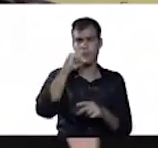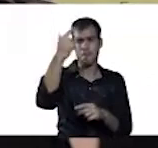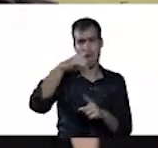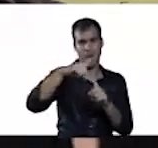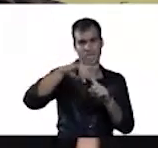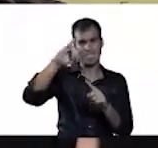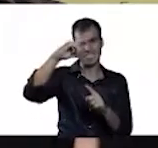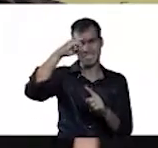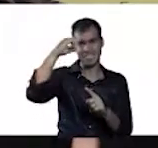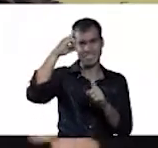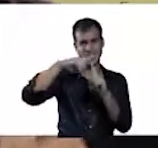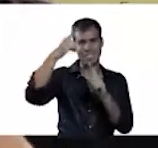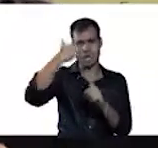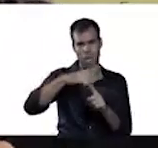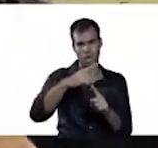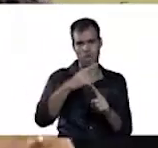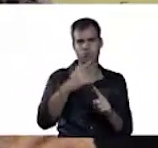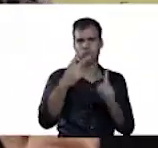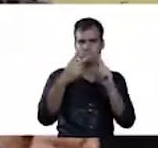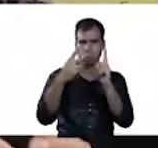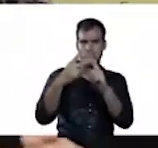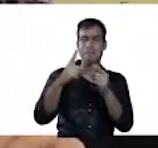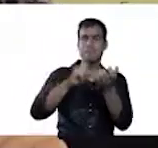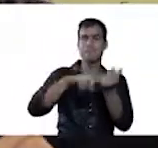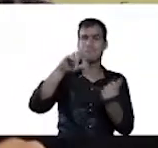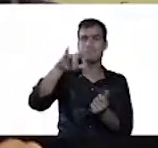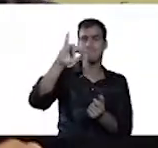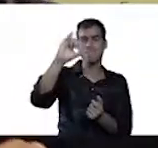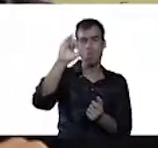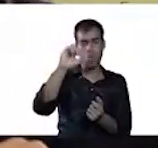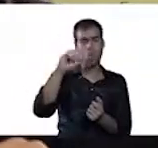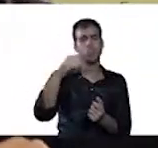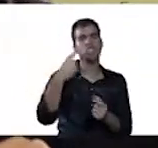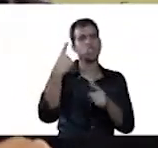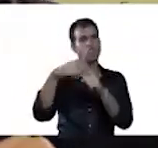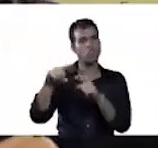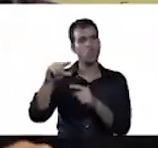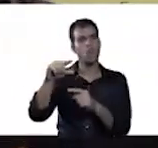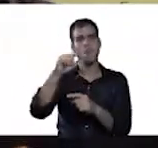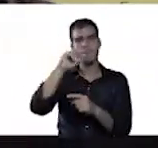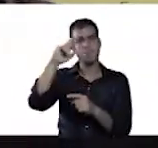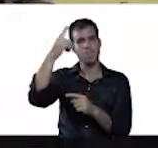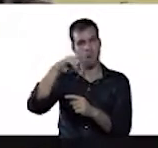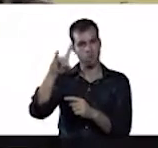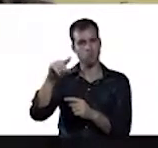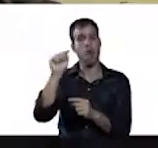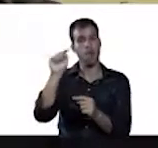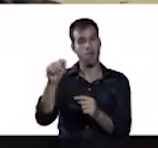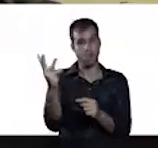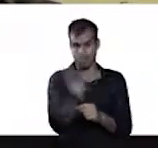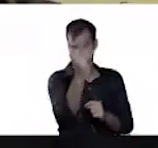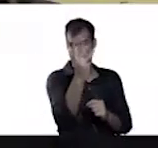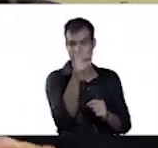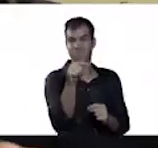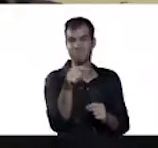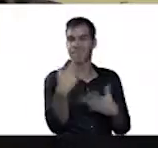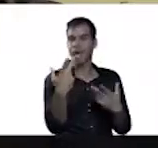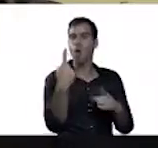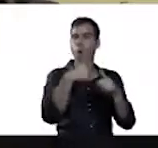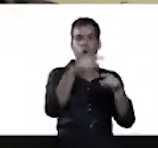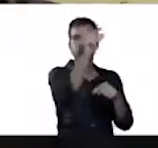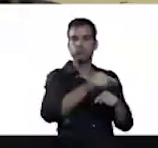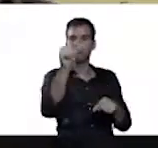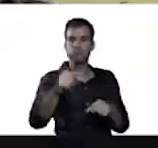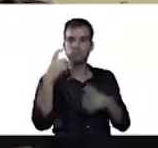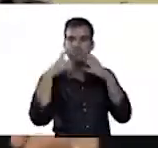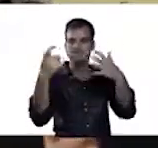Batista, de Grau y de Priu, así como la labor de las figuras